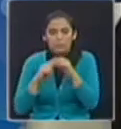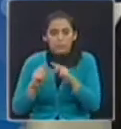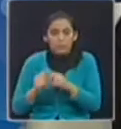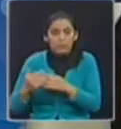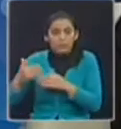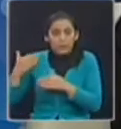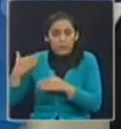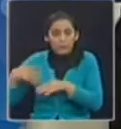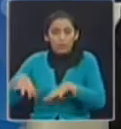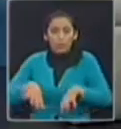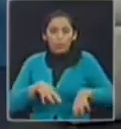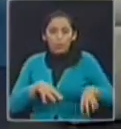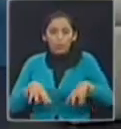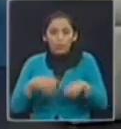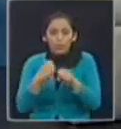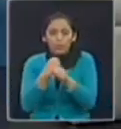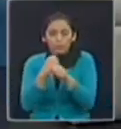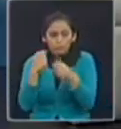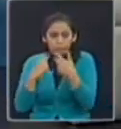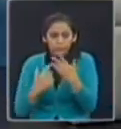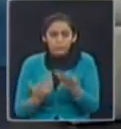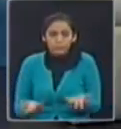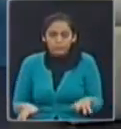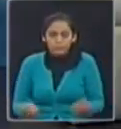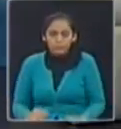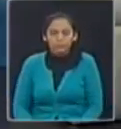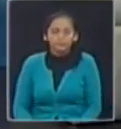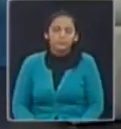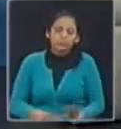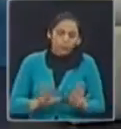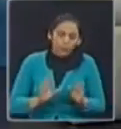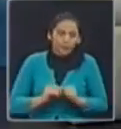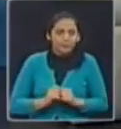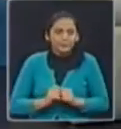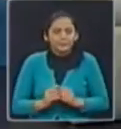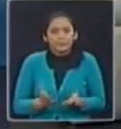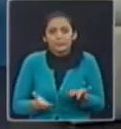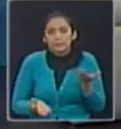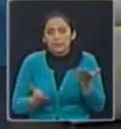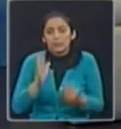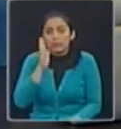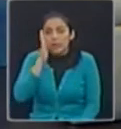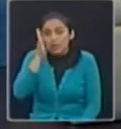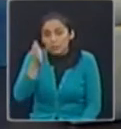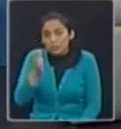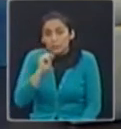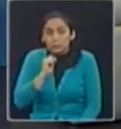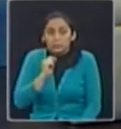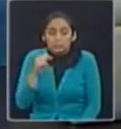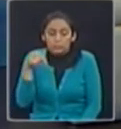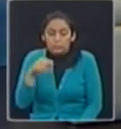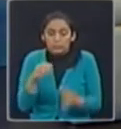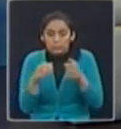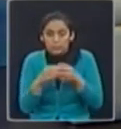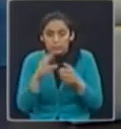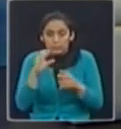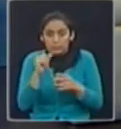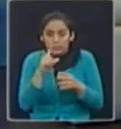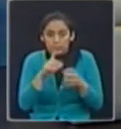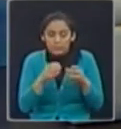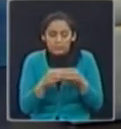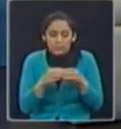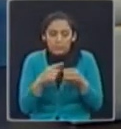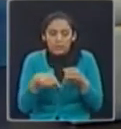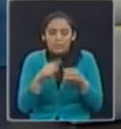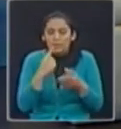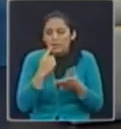al cargo de sus funciones. Ahora, ¿habría la posibilidad, hablando de eventualidades a futuro, de que el CAL dé paso o viabilice la posibilidad de un